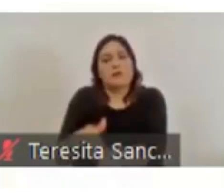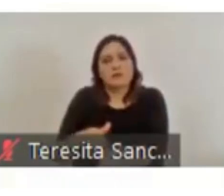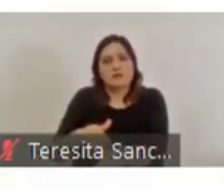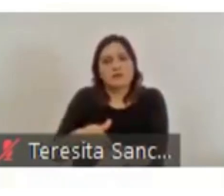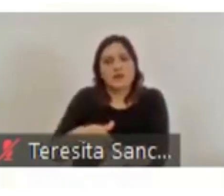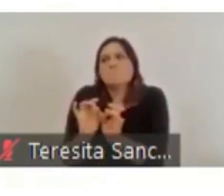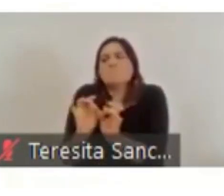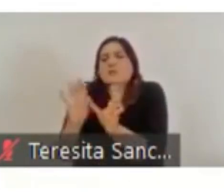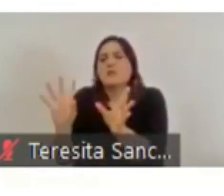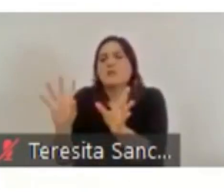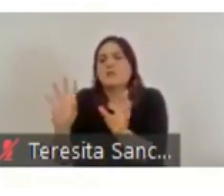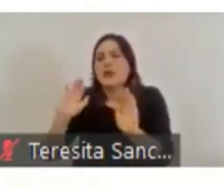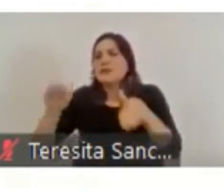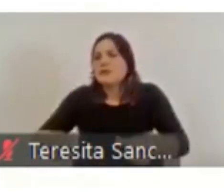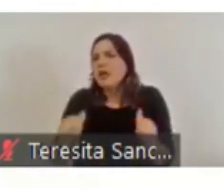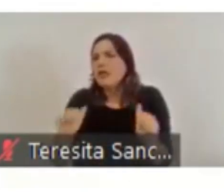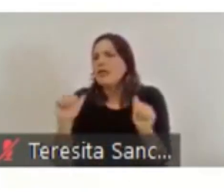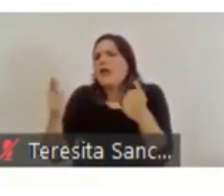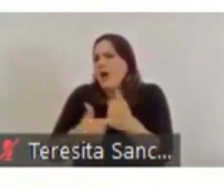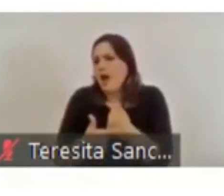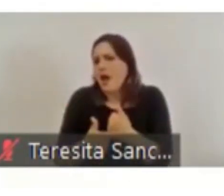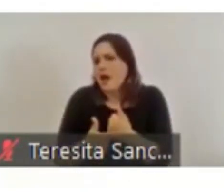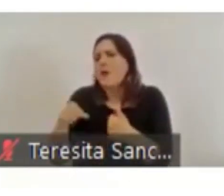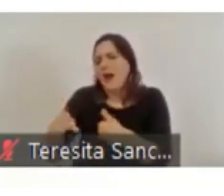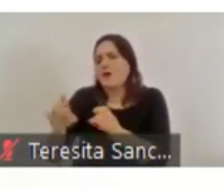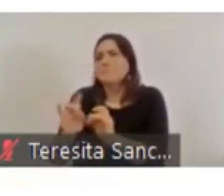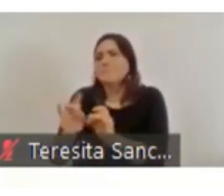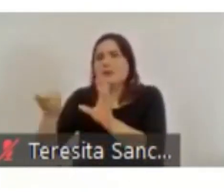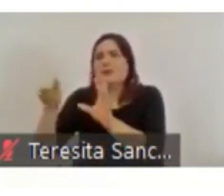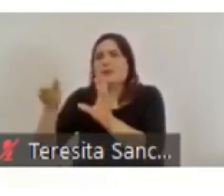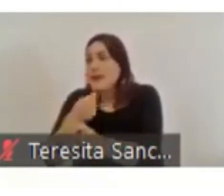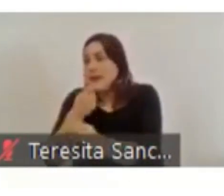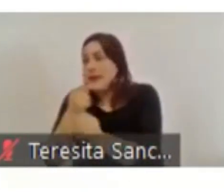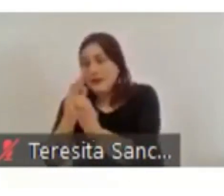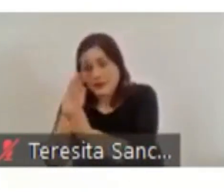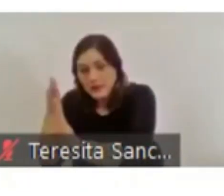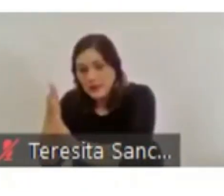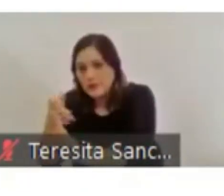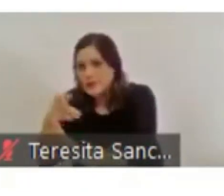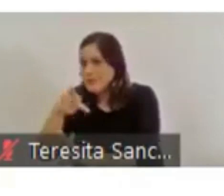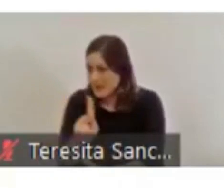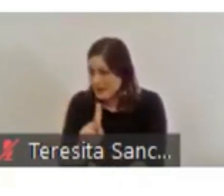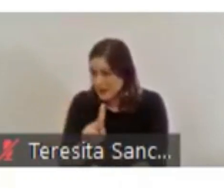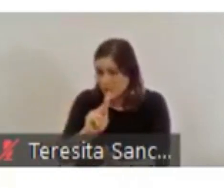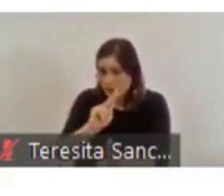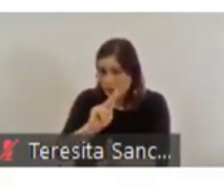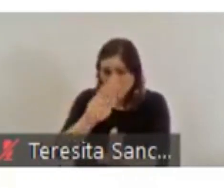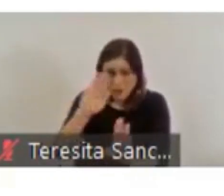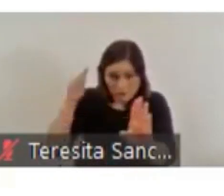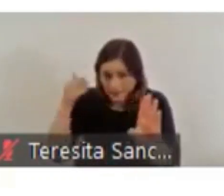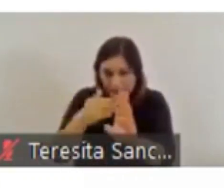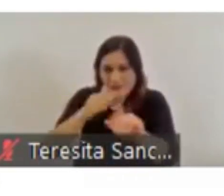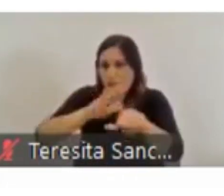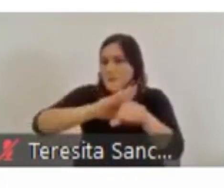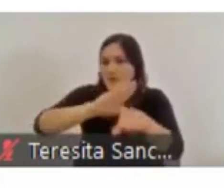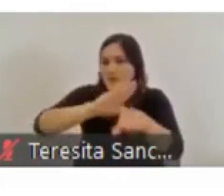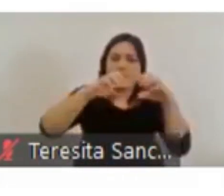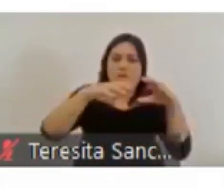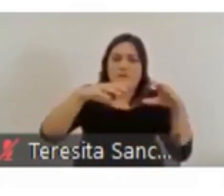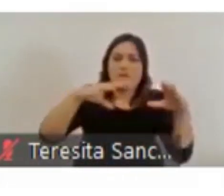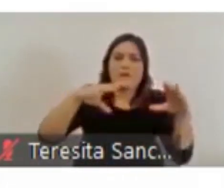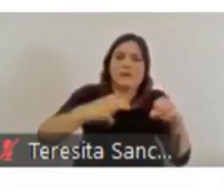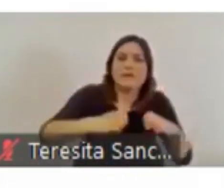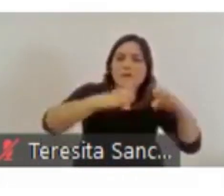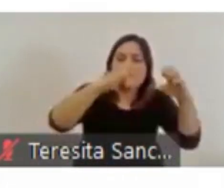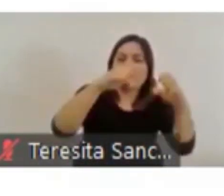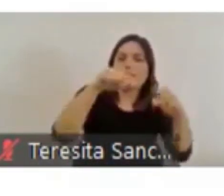empezaron a considerar también a los pequeños, pero fue de una manera indirecta, ¿no? Las guarderías organizaban